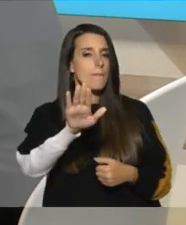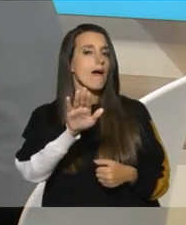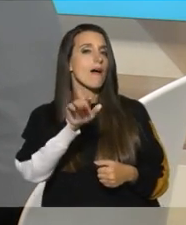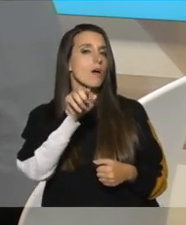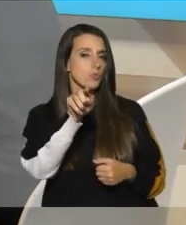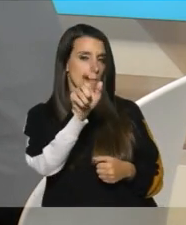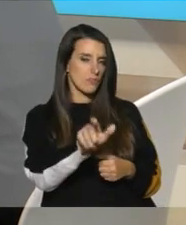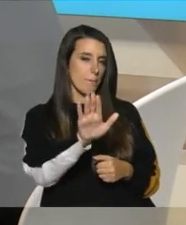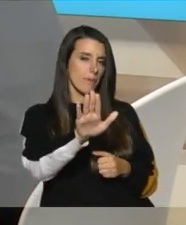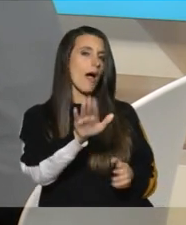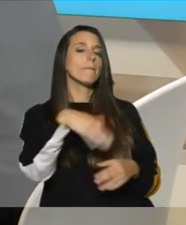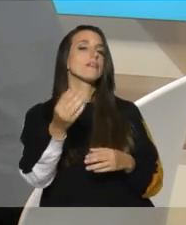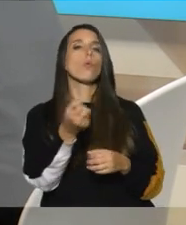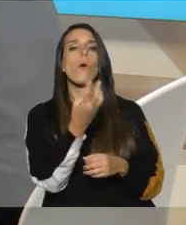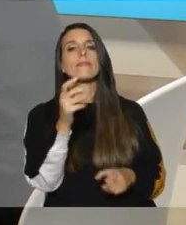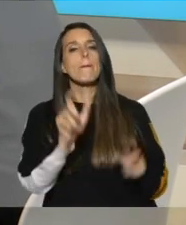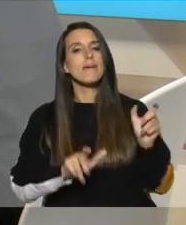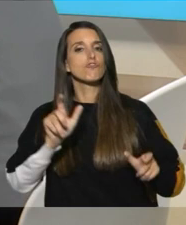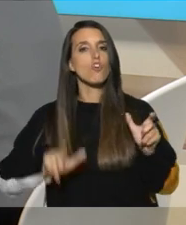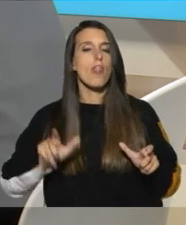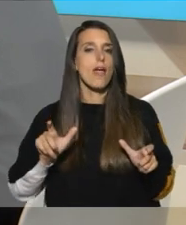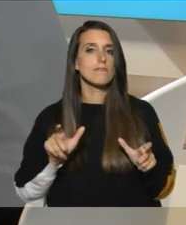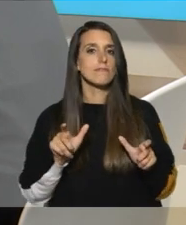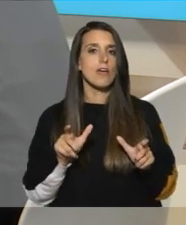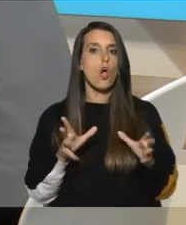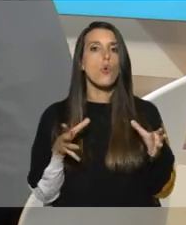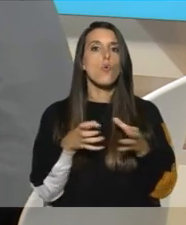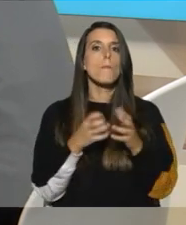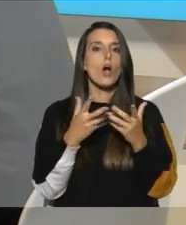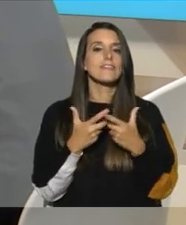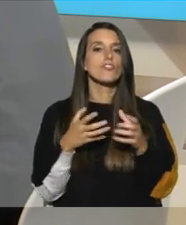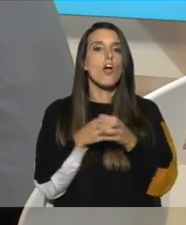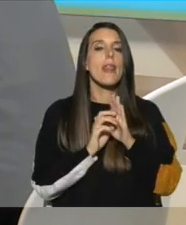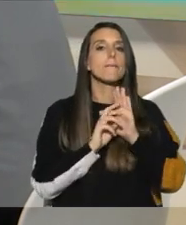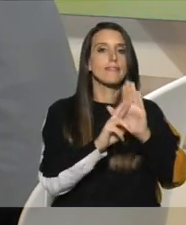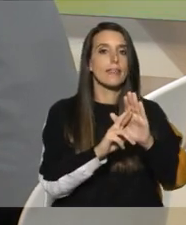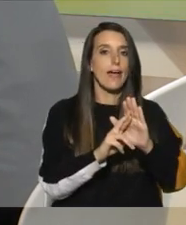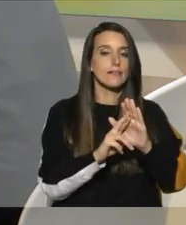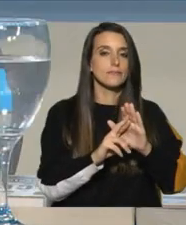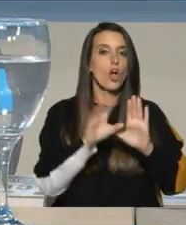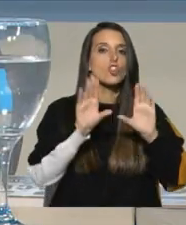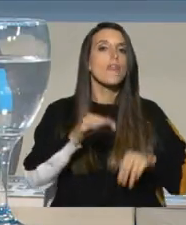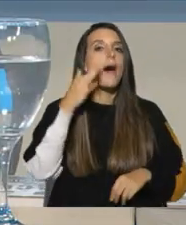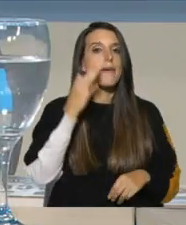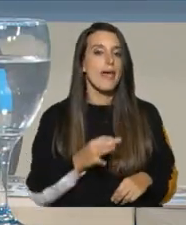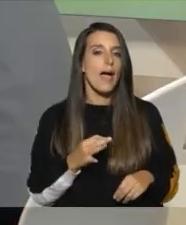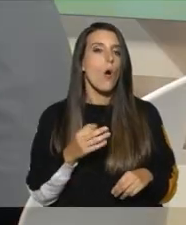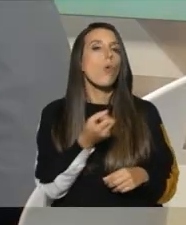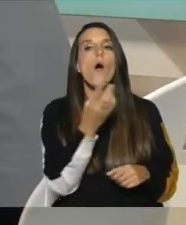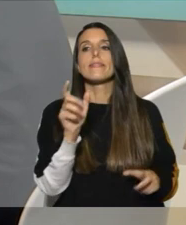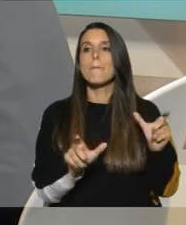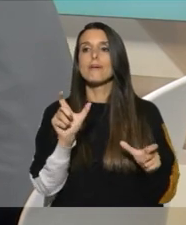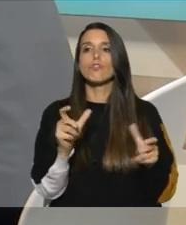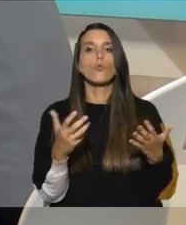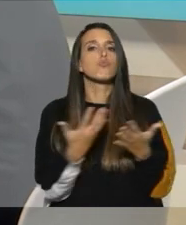caso personal, pero a cuántas personas representa esta organización que está usted al frente, Toda la Verdad? A ver, ¿cuántos fueron las víctimas